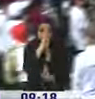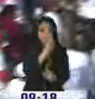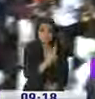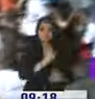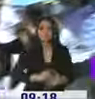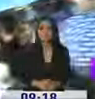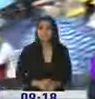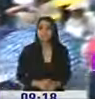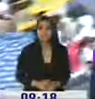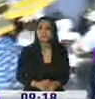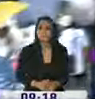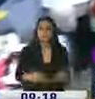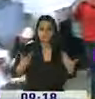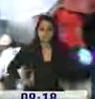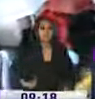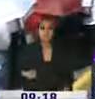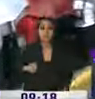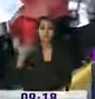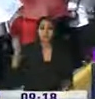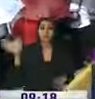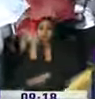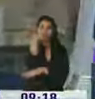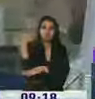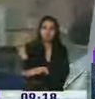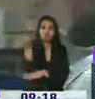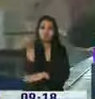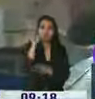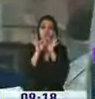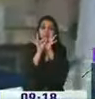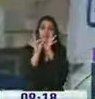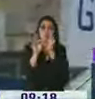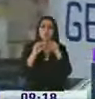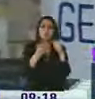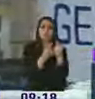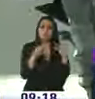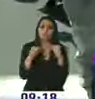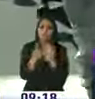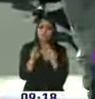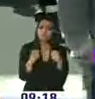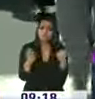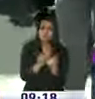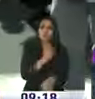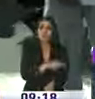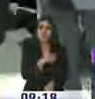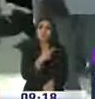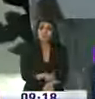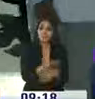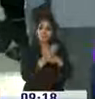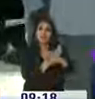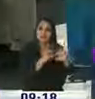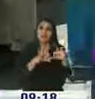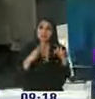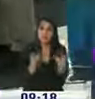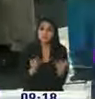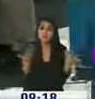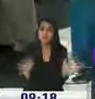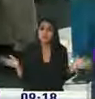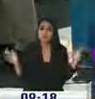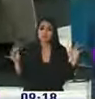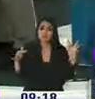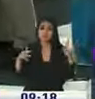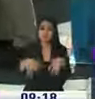con camisetas blancas, banderas y globos, cientos de personas de diferentes agrupaciones sociales y religiosas que defienden a la familia se